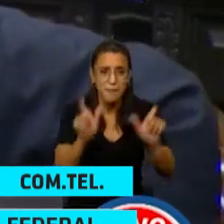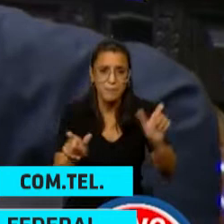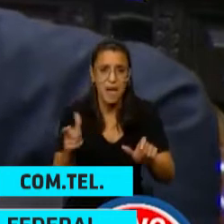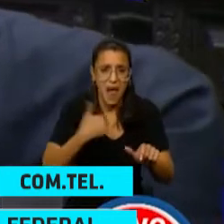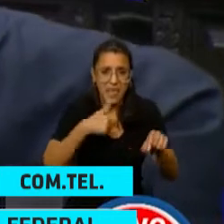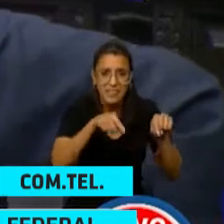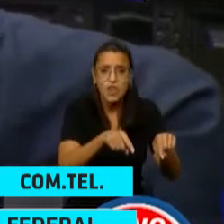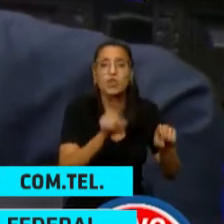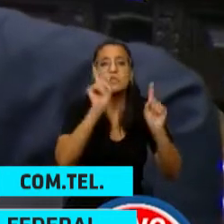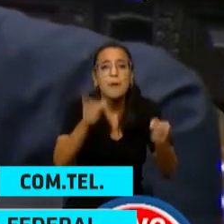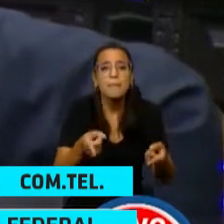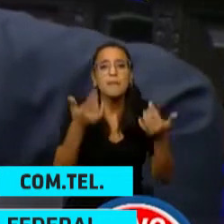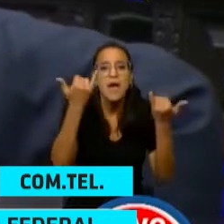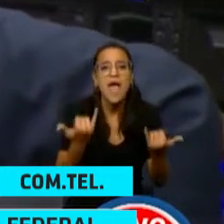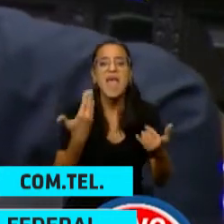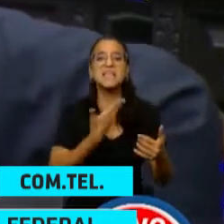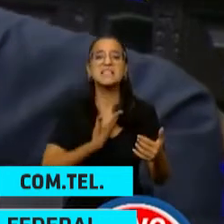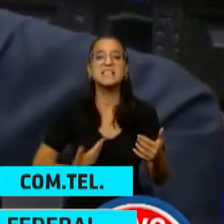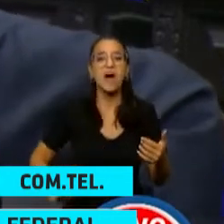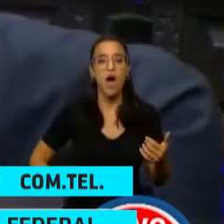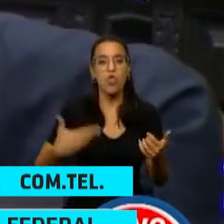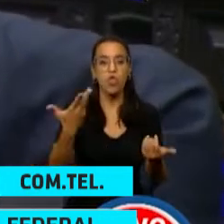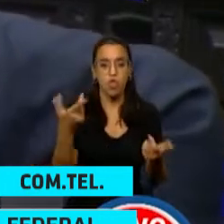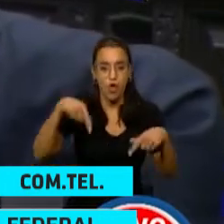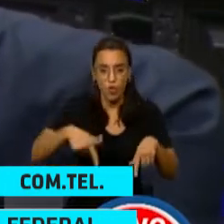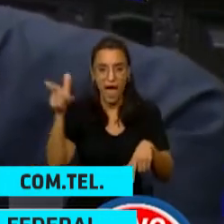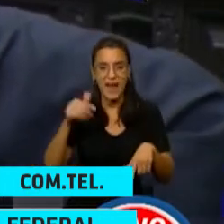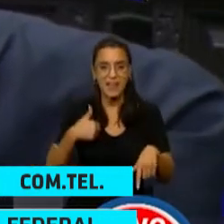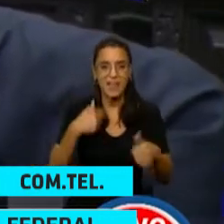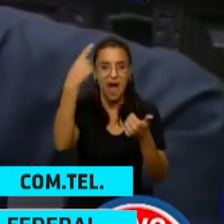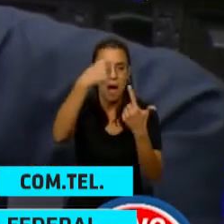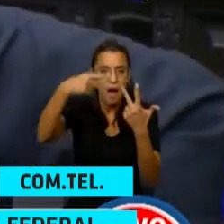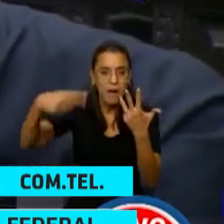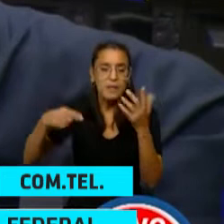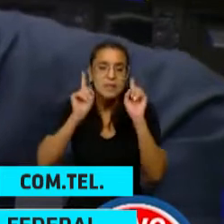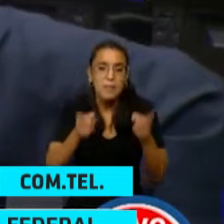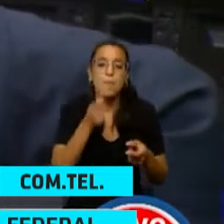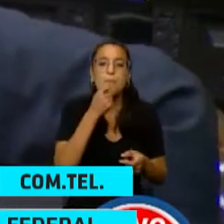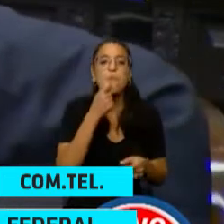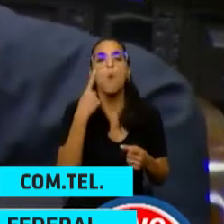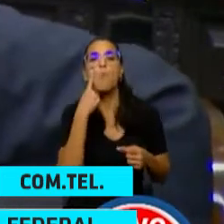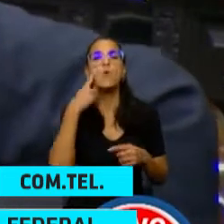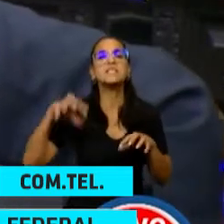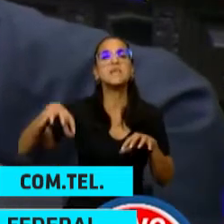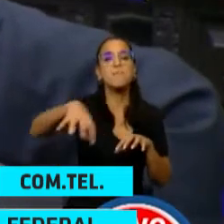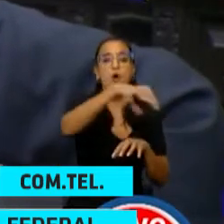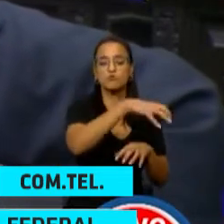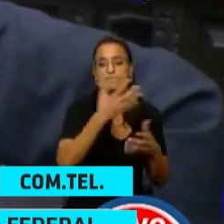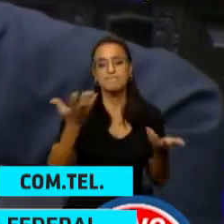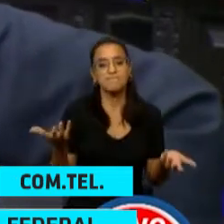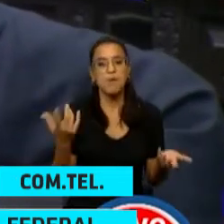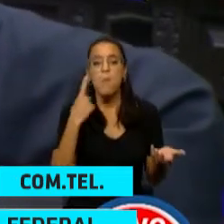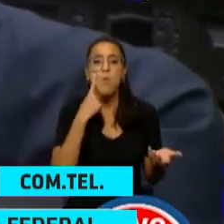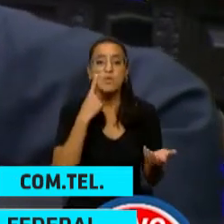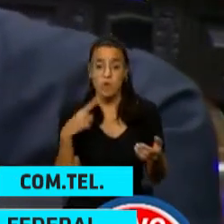modelo cordobés. ¿Y por qué el modelo cordobés? Es por su forma de cómo están dentro de los